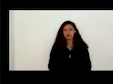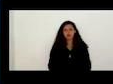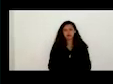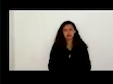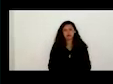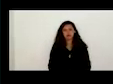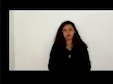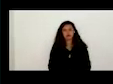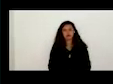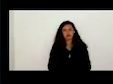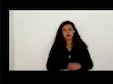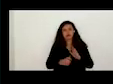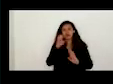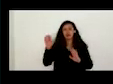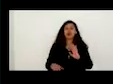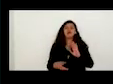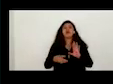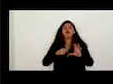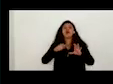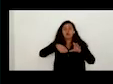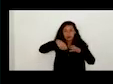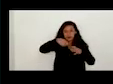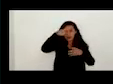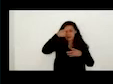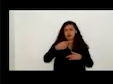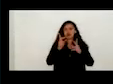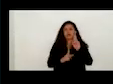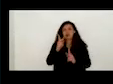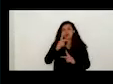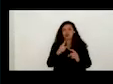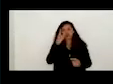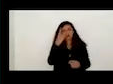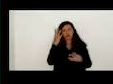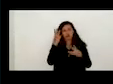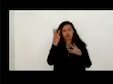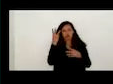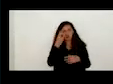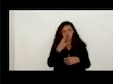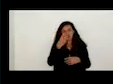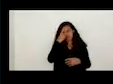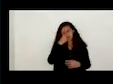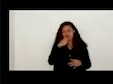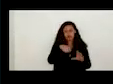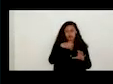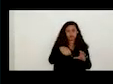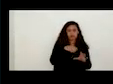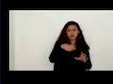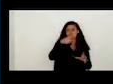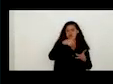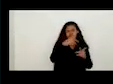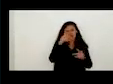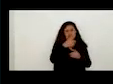Ejemplo, una pasta con verduras. Un tercio de taza de fusilli, por ejemplo, cualquier pasta que ustedes puedan